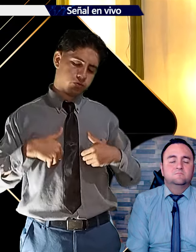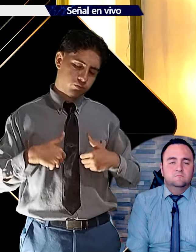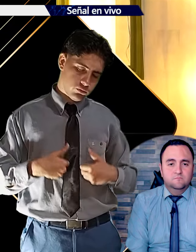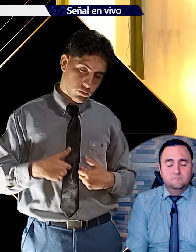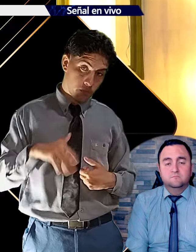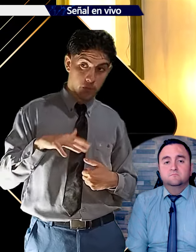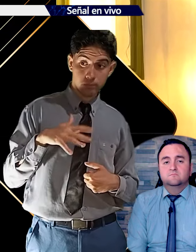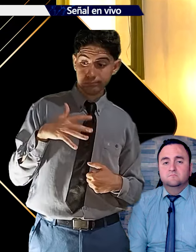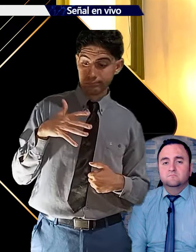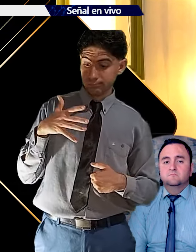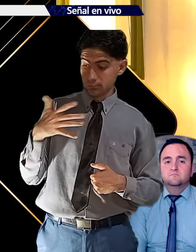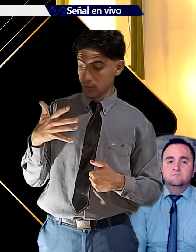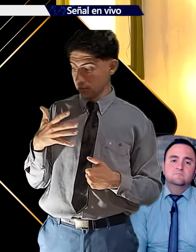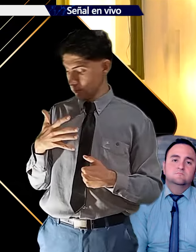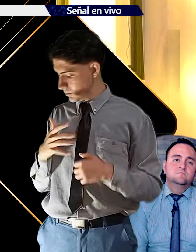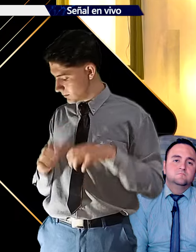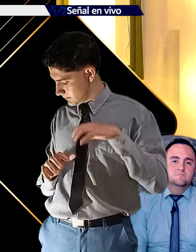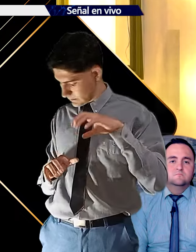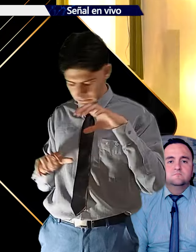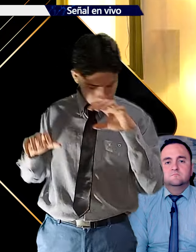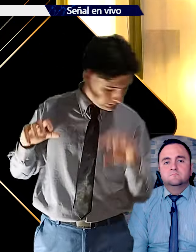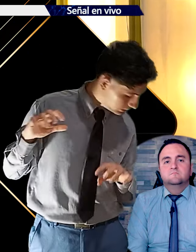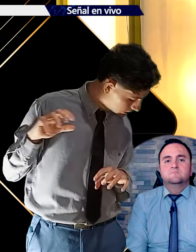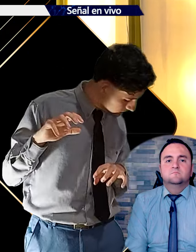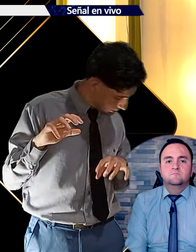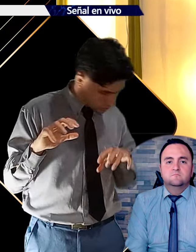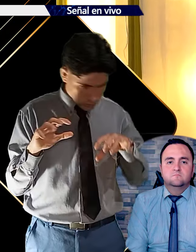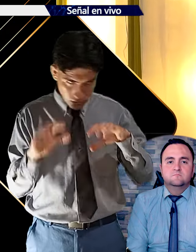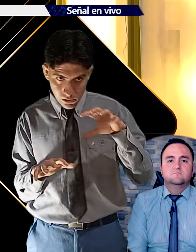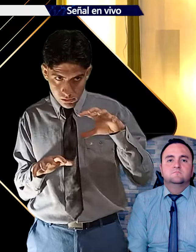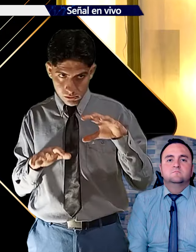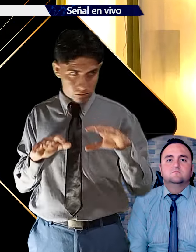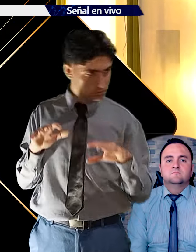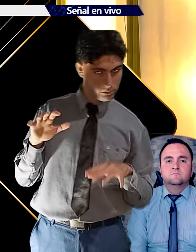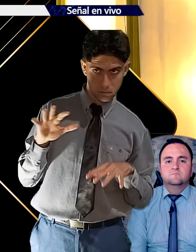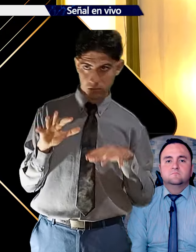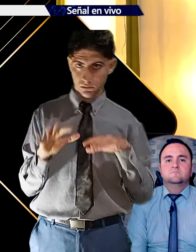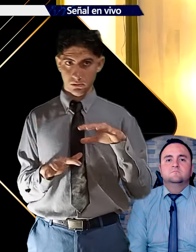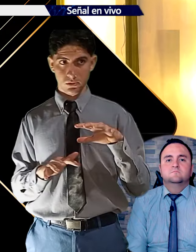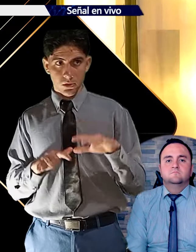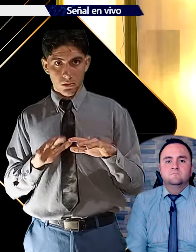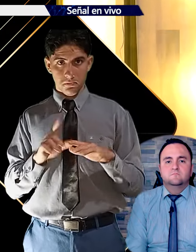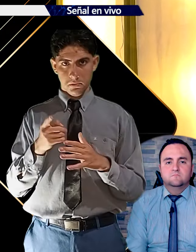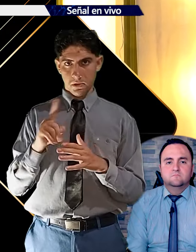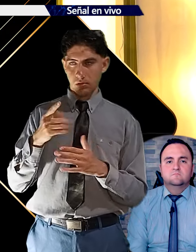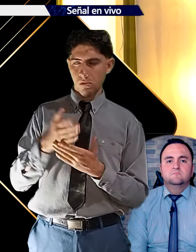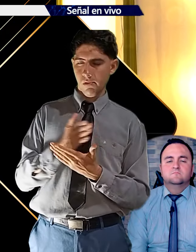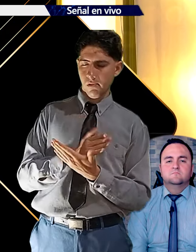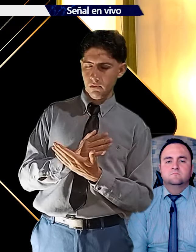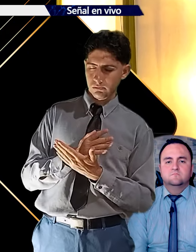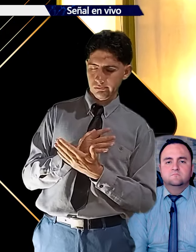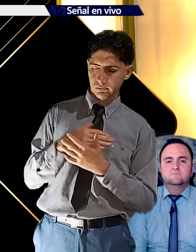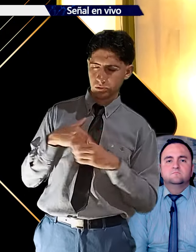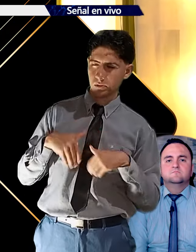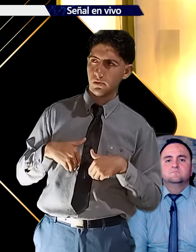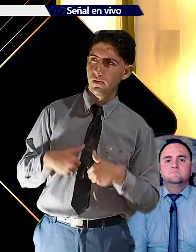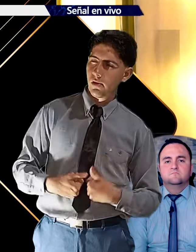está descansando, pero después de atacar. Como un